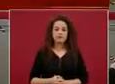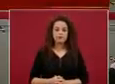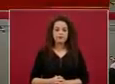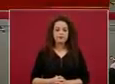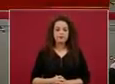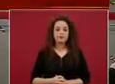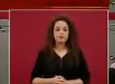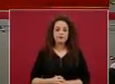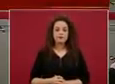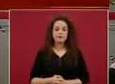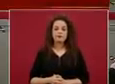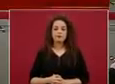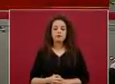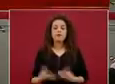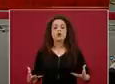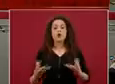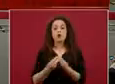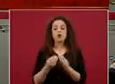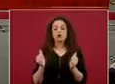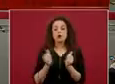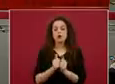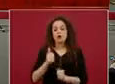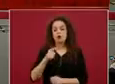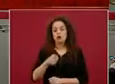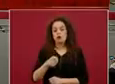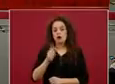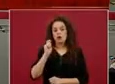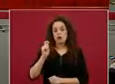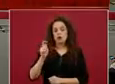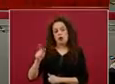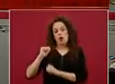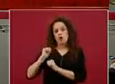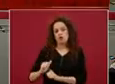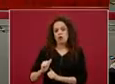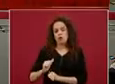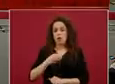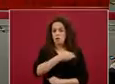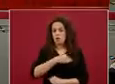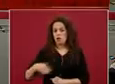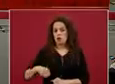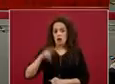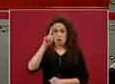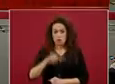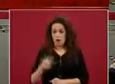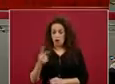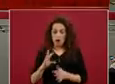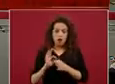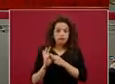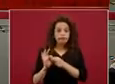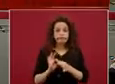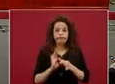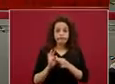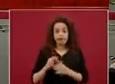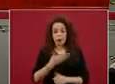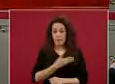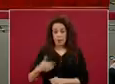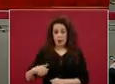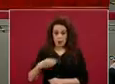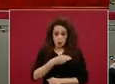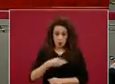con las autoridades municipales que han hecho también un extraordinario trabajo, los y las presidentes y